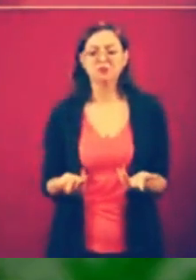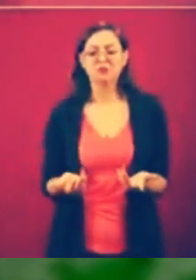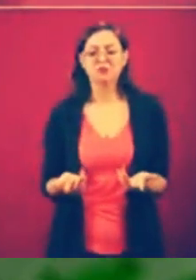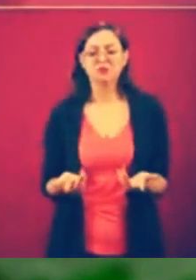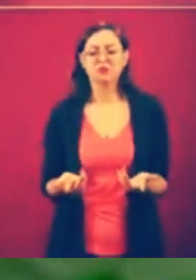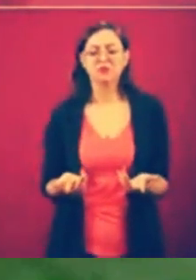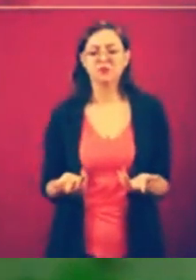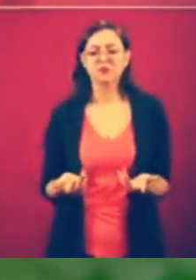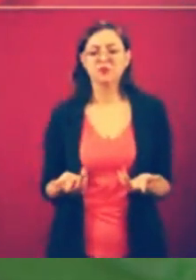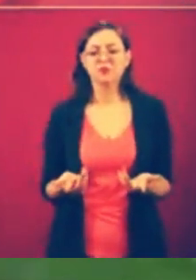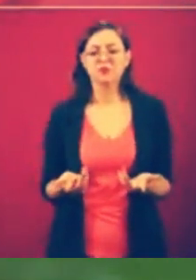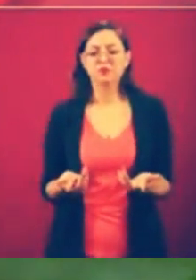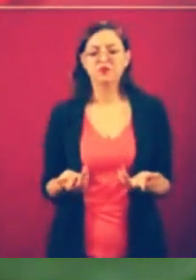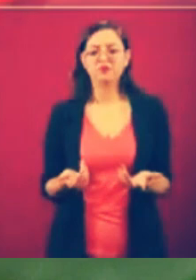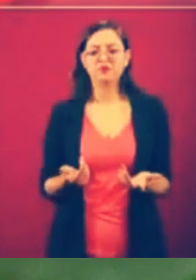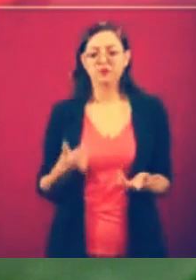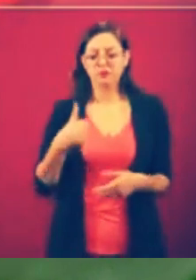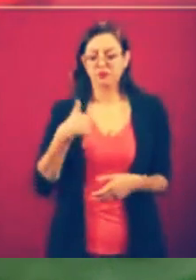tengo